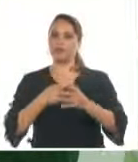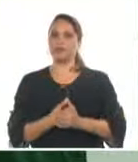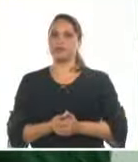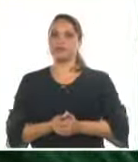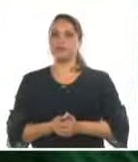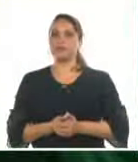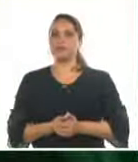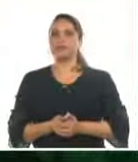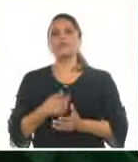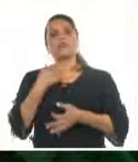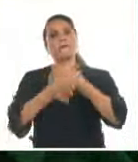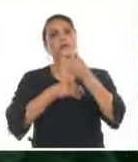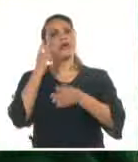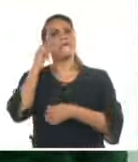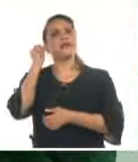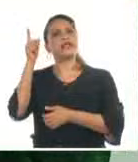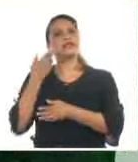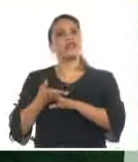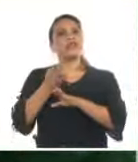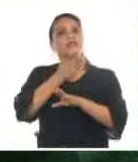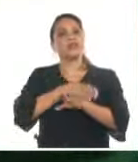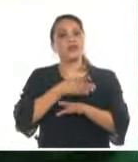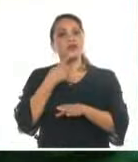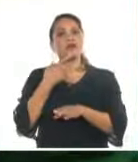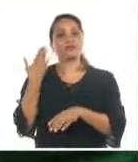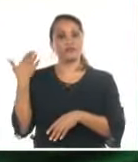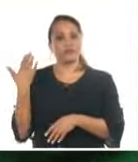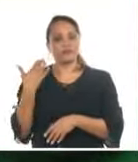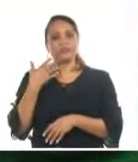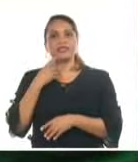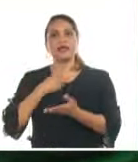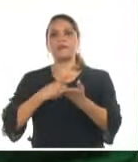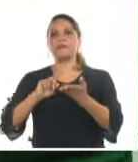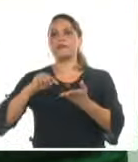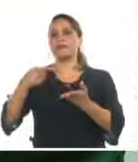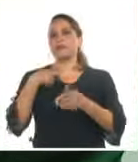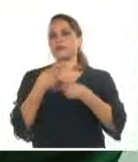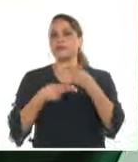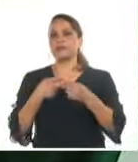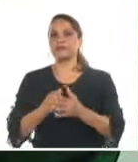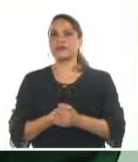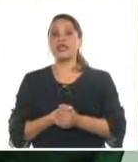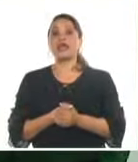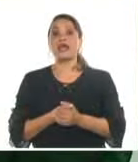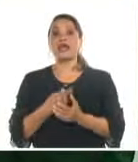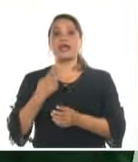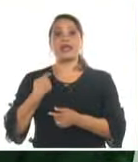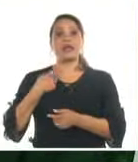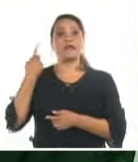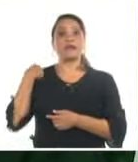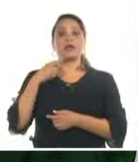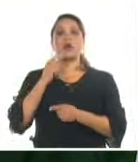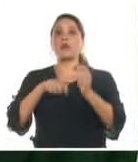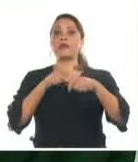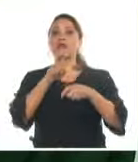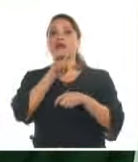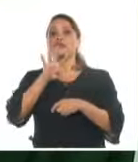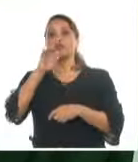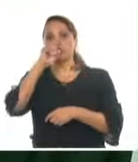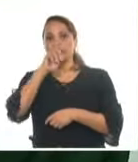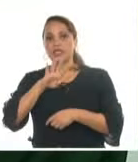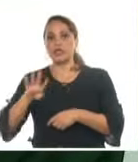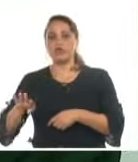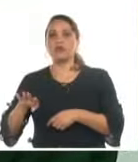anterior y de lo que va a suceder la próxima semana. Bueno, la vez pasada, se operó en abril, 14 niños en 4 días, todos